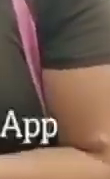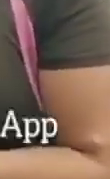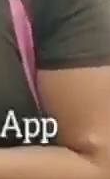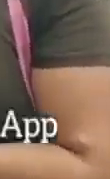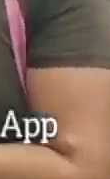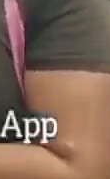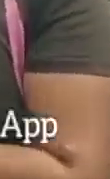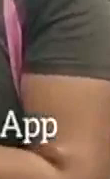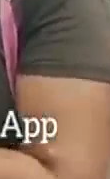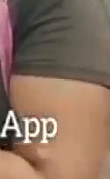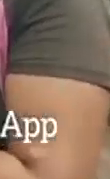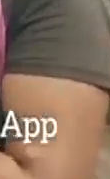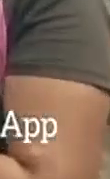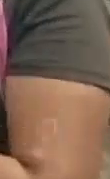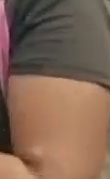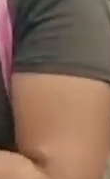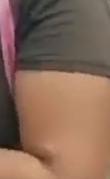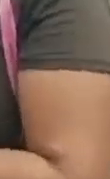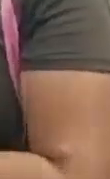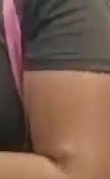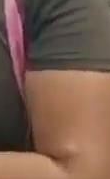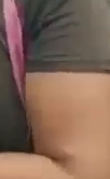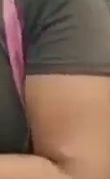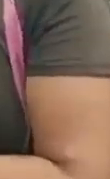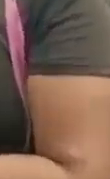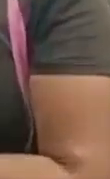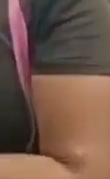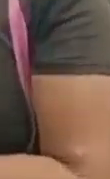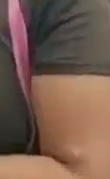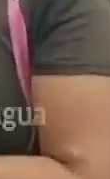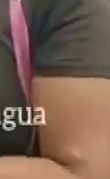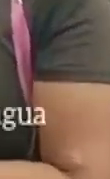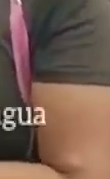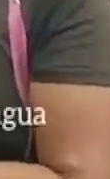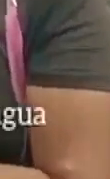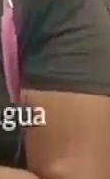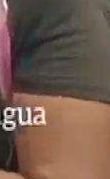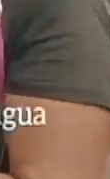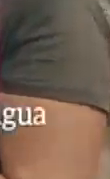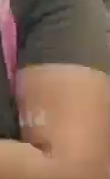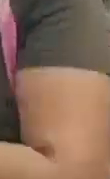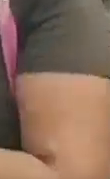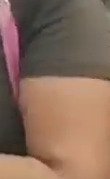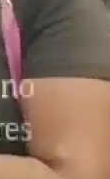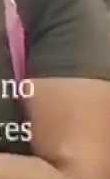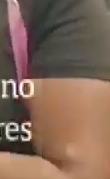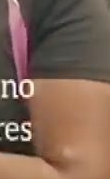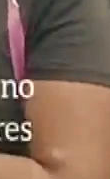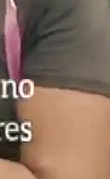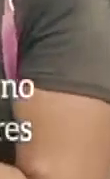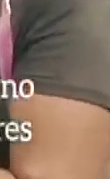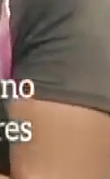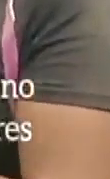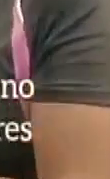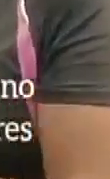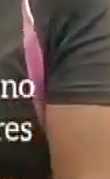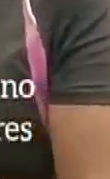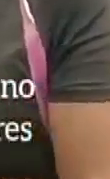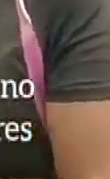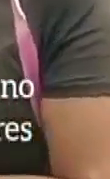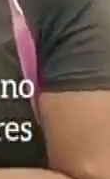que se activen en el DECAS, para que denuncien por los botes de agua, para que los botes de